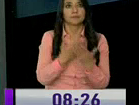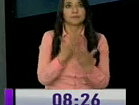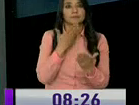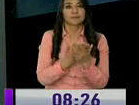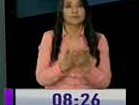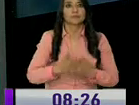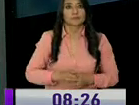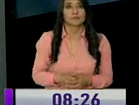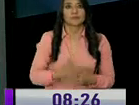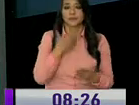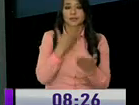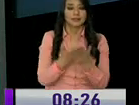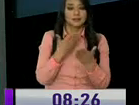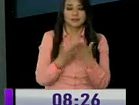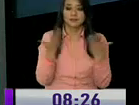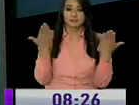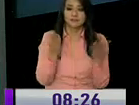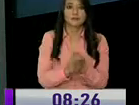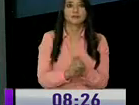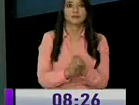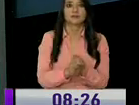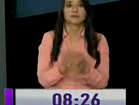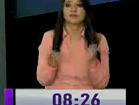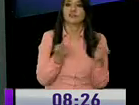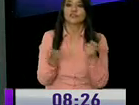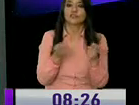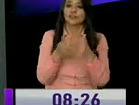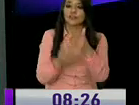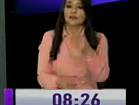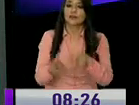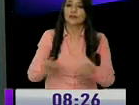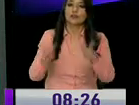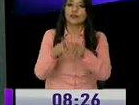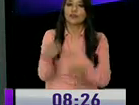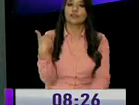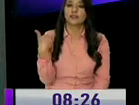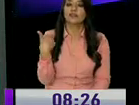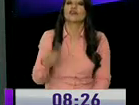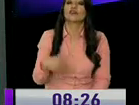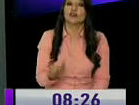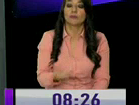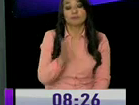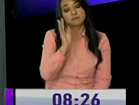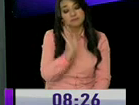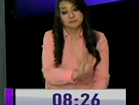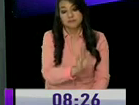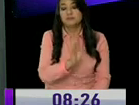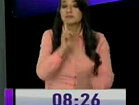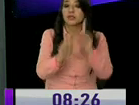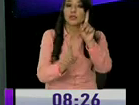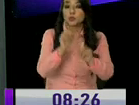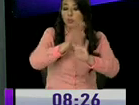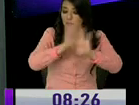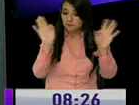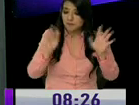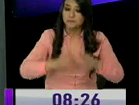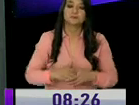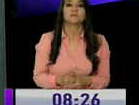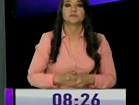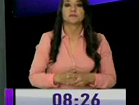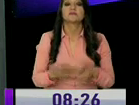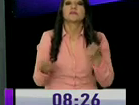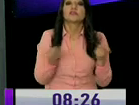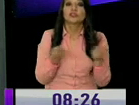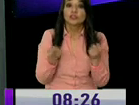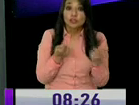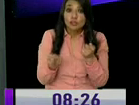Gracias, Sofía Vintimilla, muy amable. ¿Cómo se controla si no tenemos los precios a la mano? Eso le dejo como una pregunta, como un ciudadano más. Si se va a